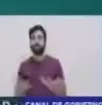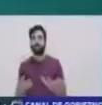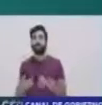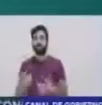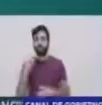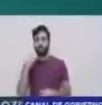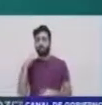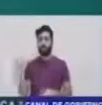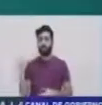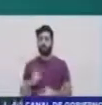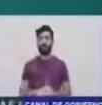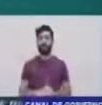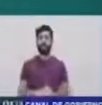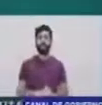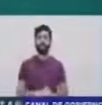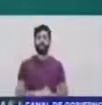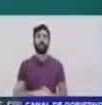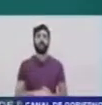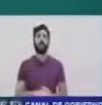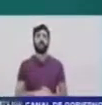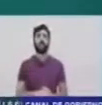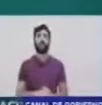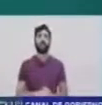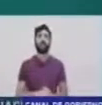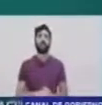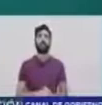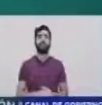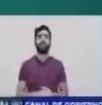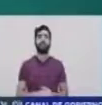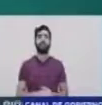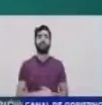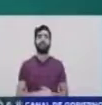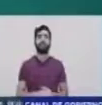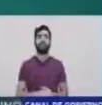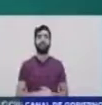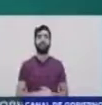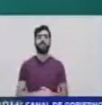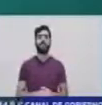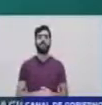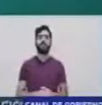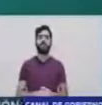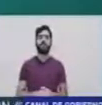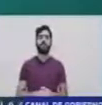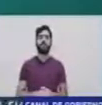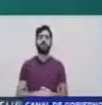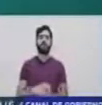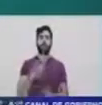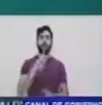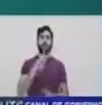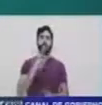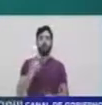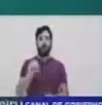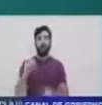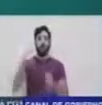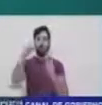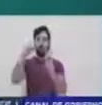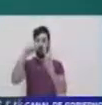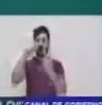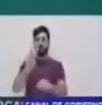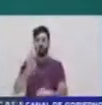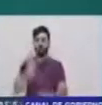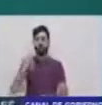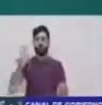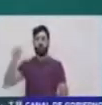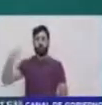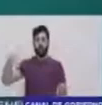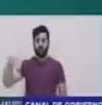40 por la raíz de 2 partido 2, es decir, 20 raíz de 2 centímetros. Esa es